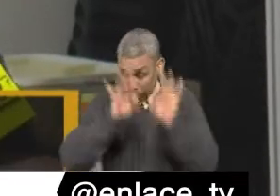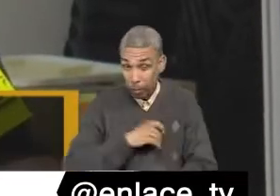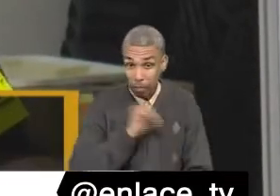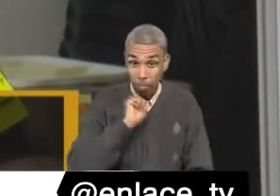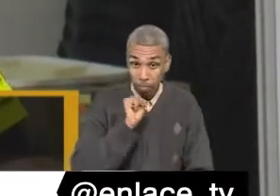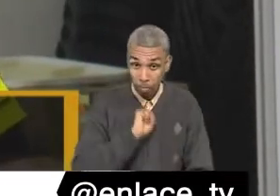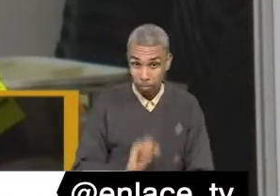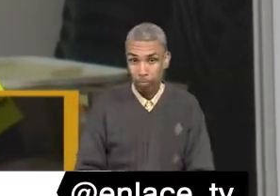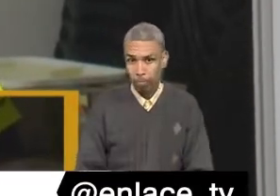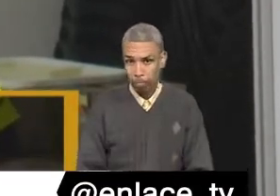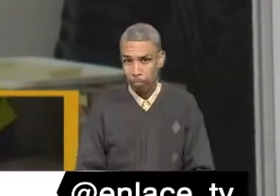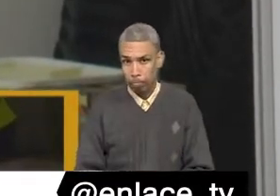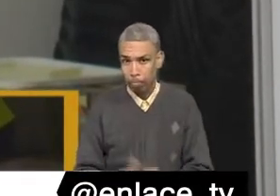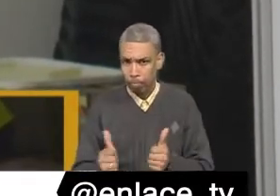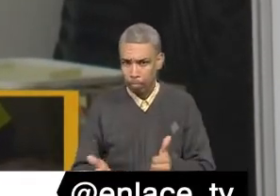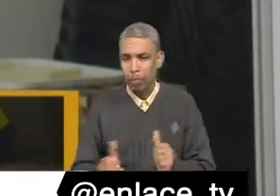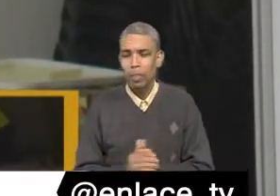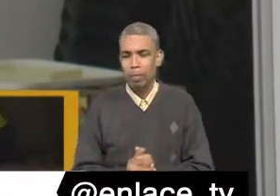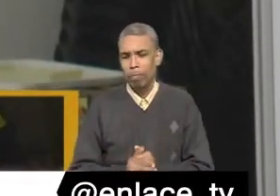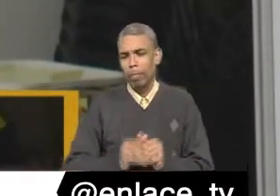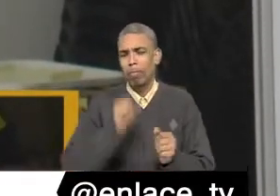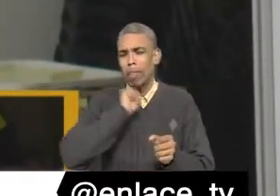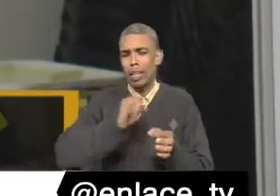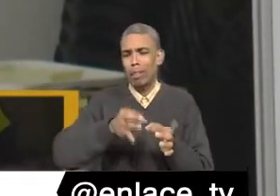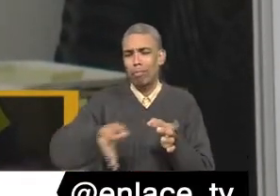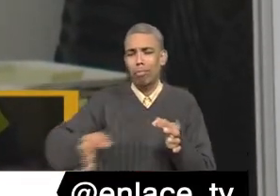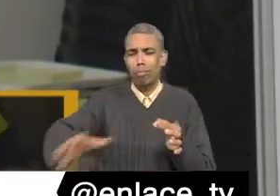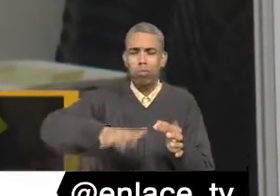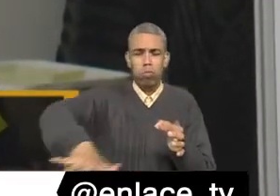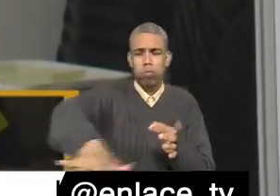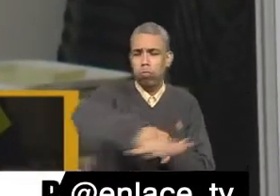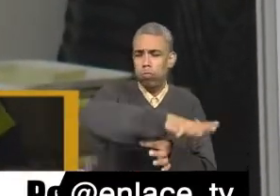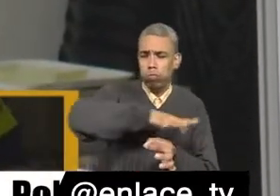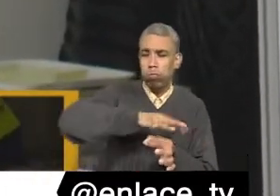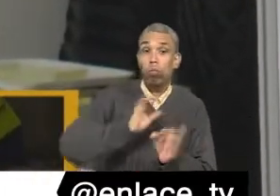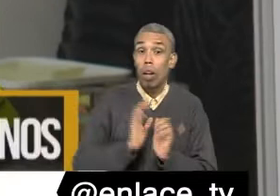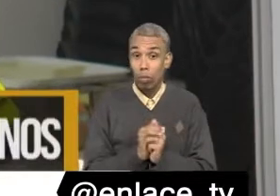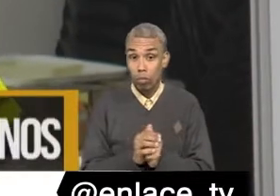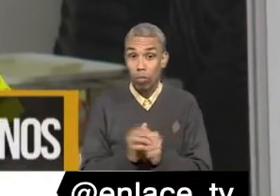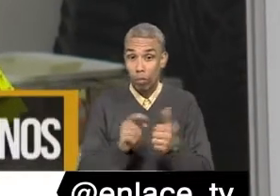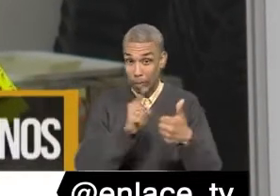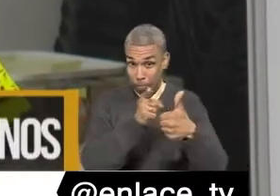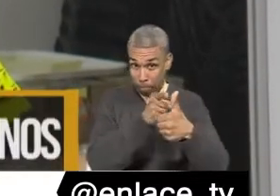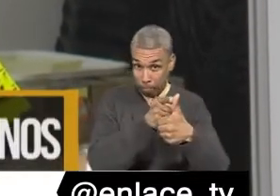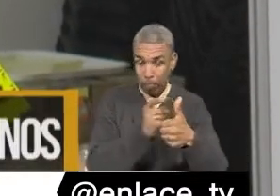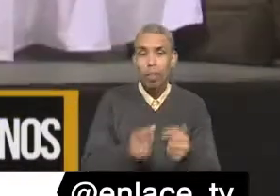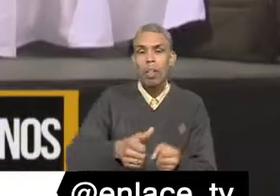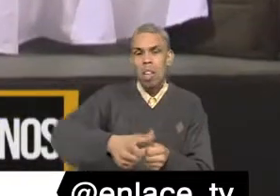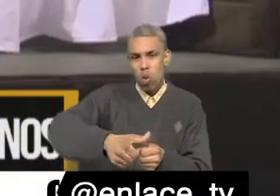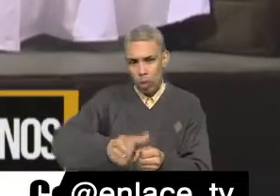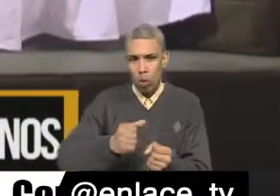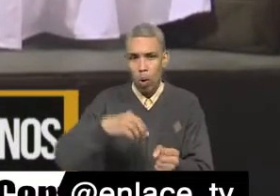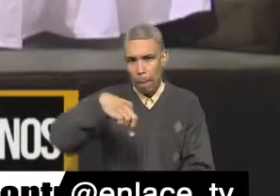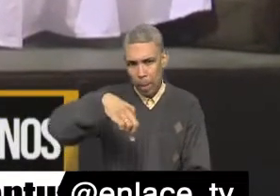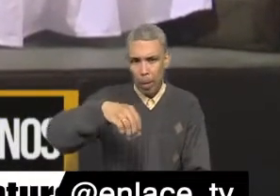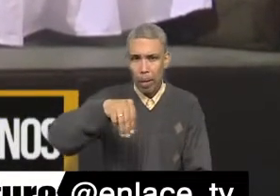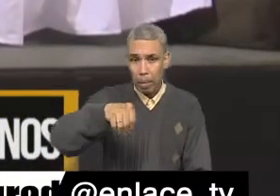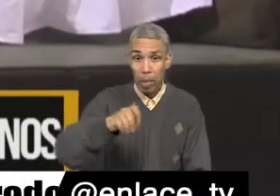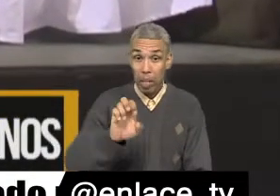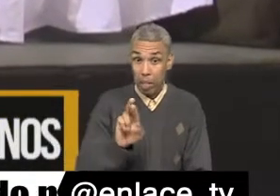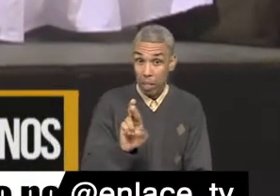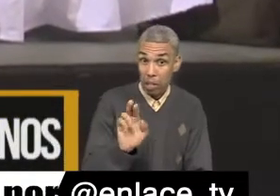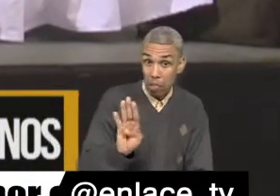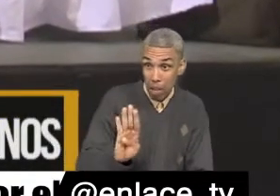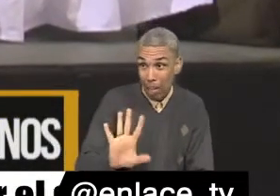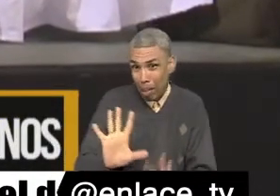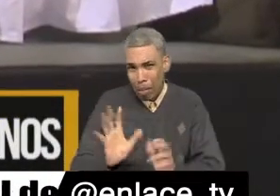para toda la región y por supuesto el país. Son temas de gran impacto. Está el tema de la modernización de la refinería de Barranca Bermeja, que tanta burbuja se